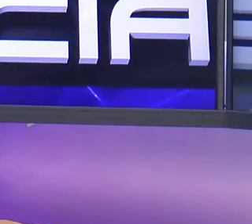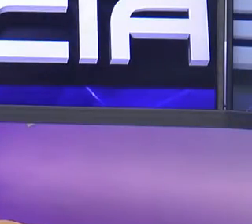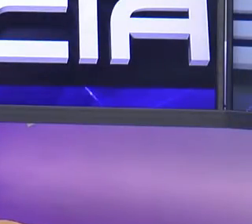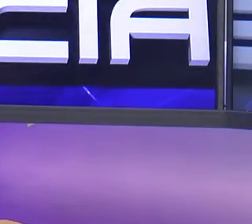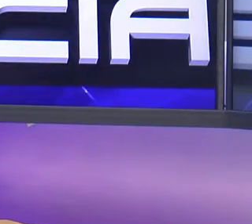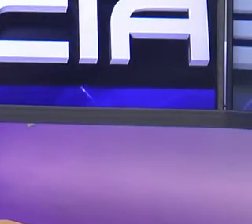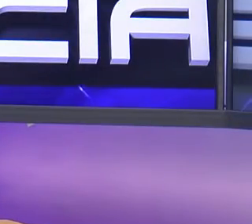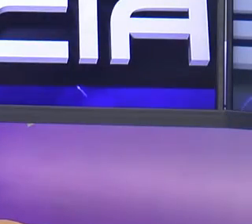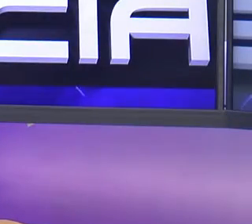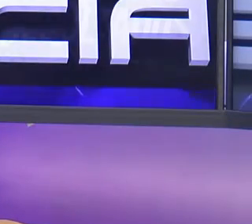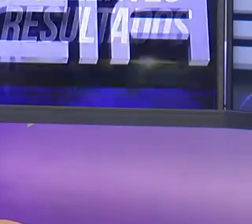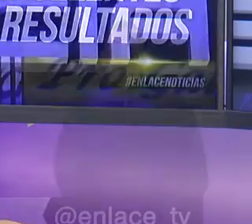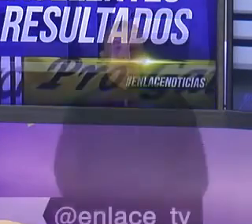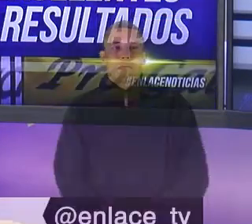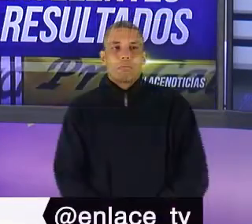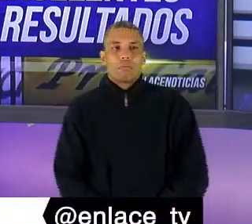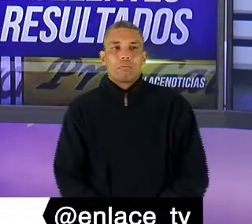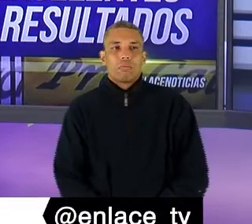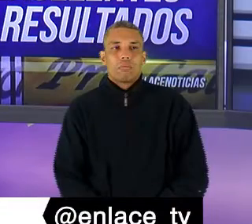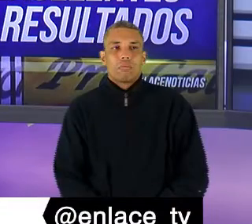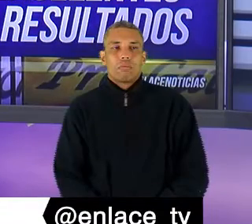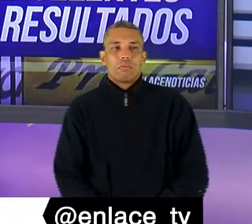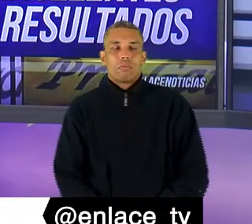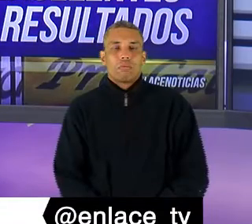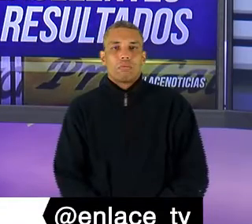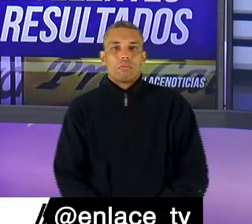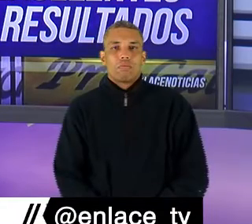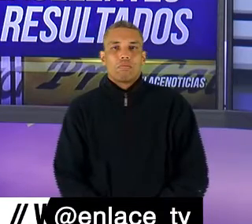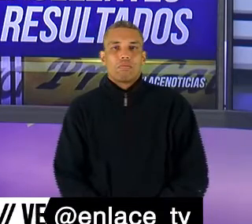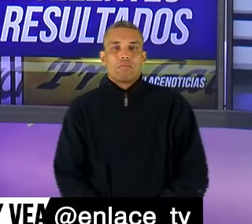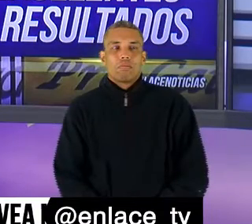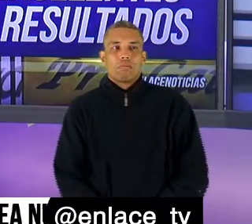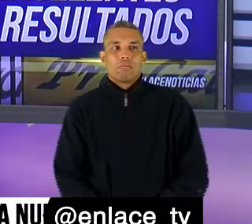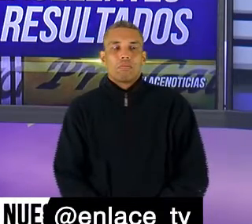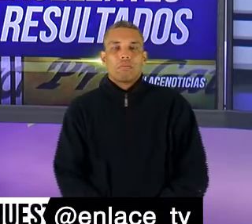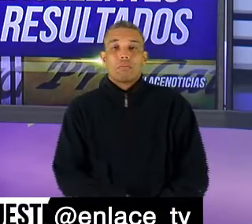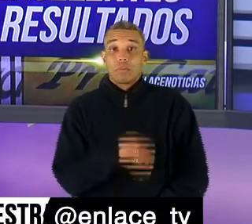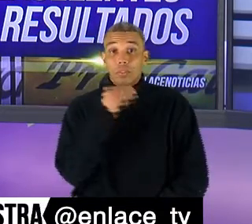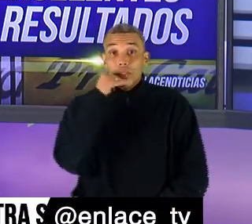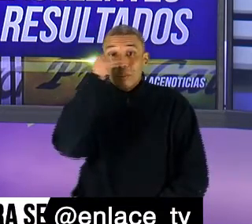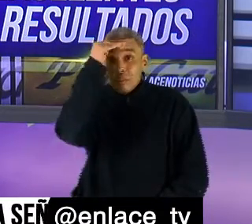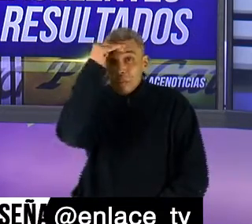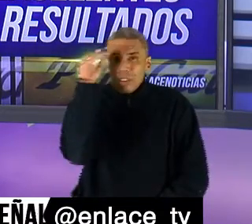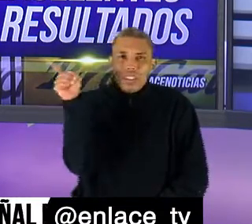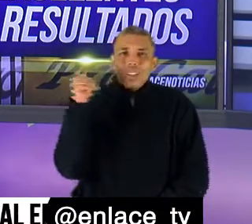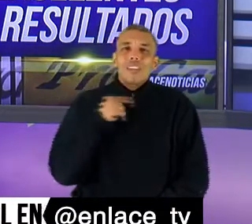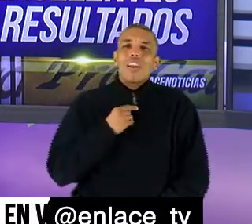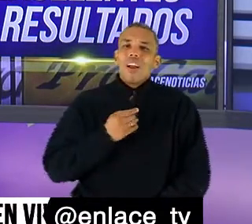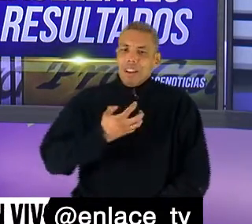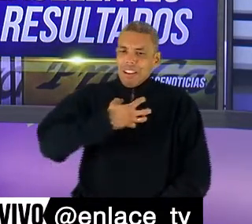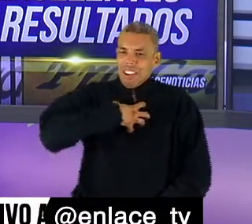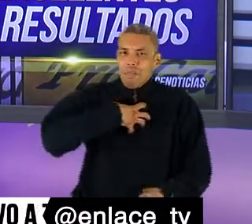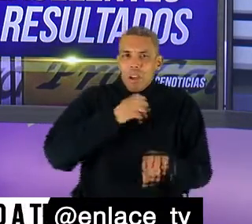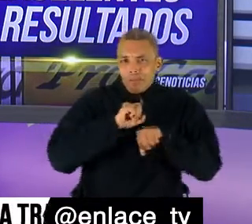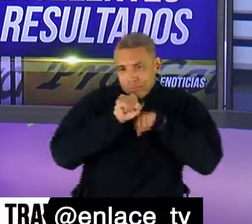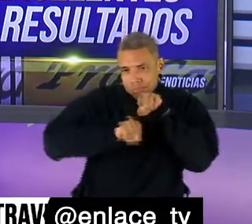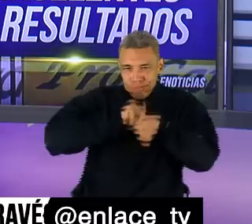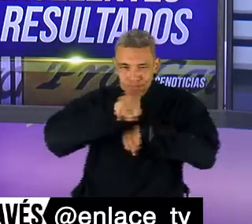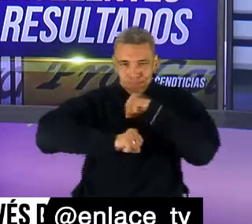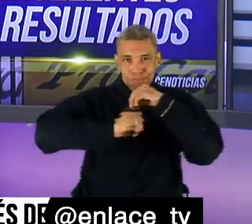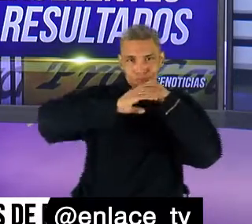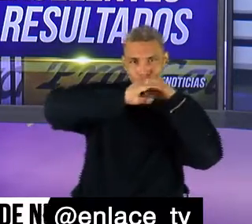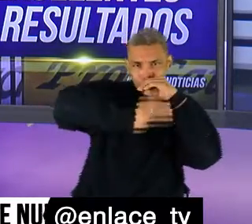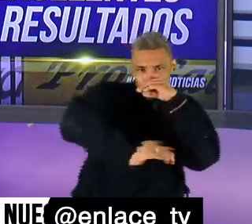Con excelentes resultados finalizaron los pilotos barranqueños el Mundial de BMX efectuado en la ciudad de Medellín. Los jóvenes